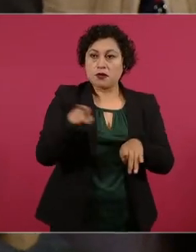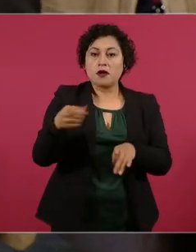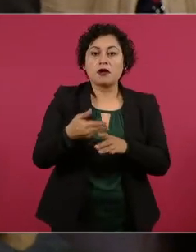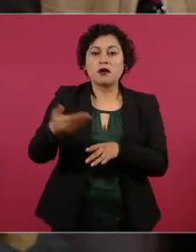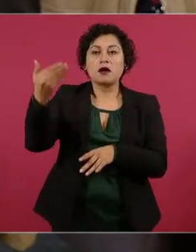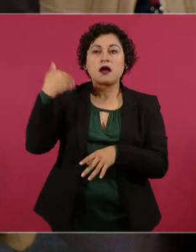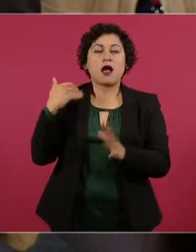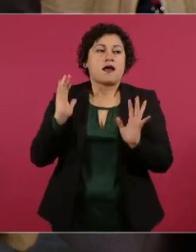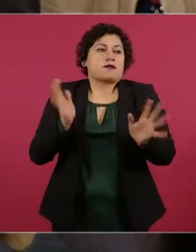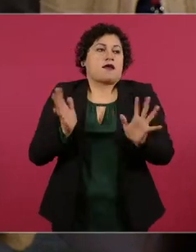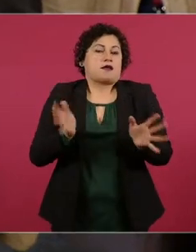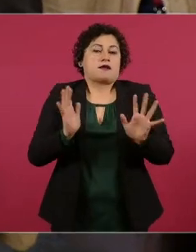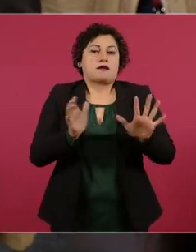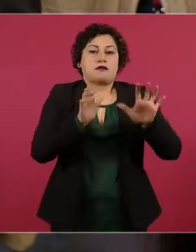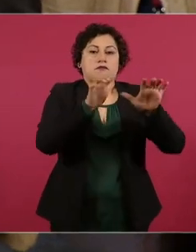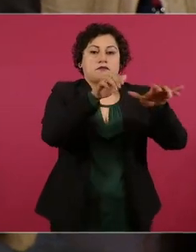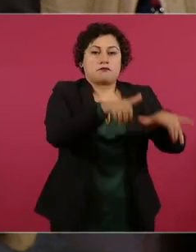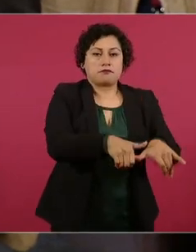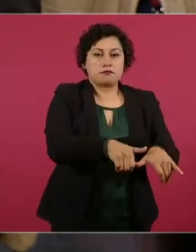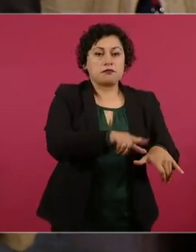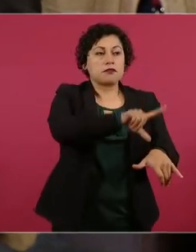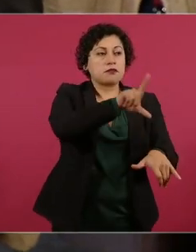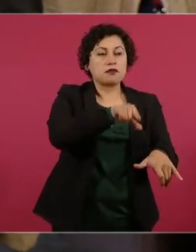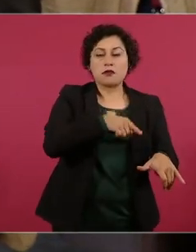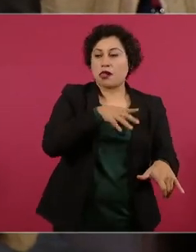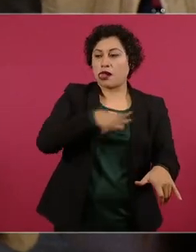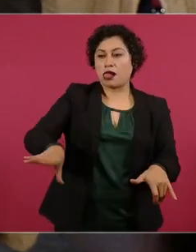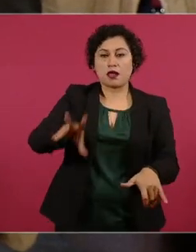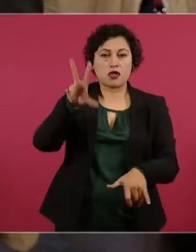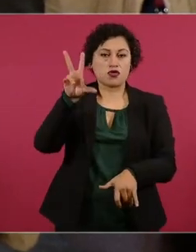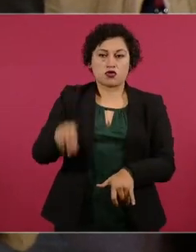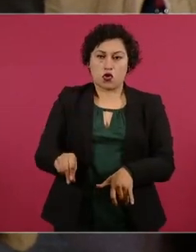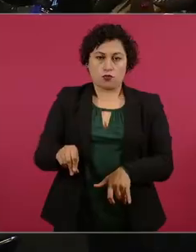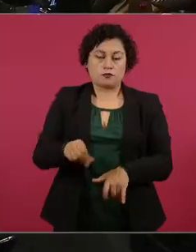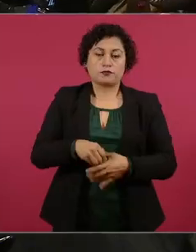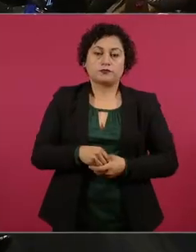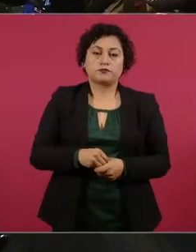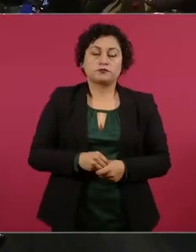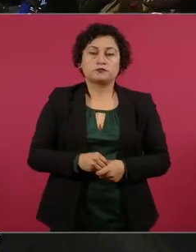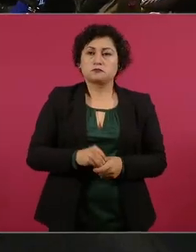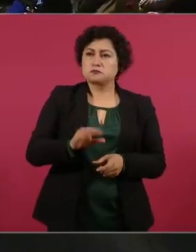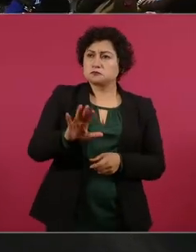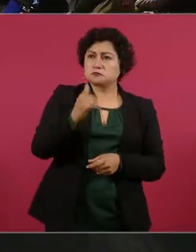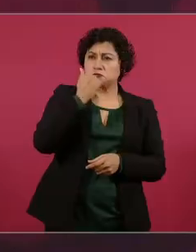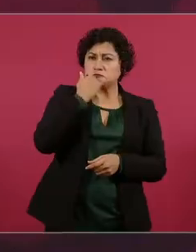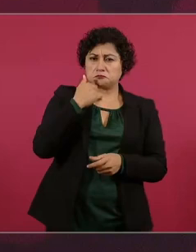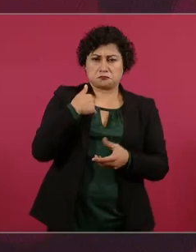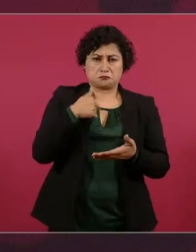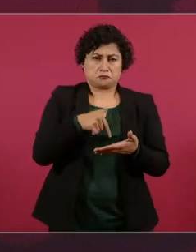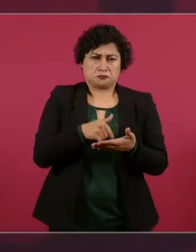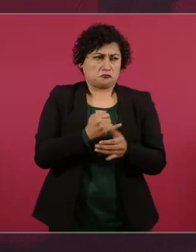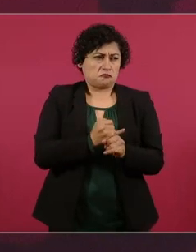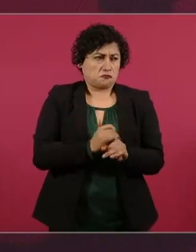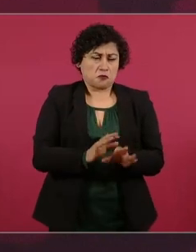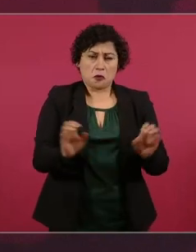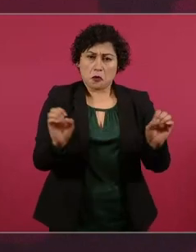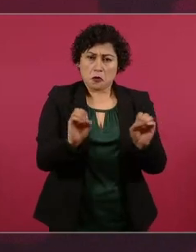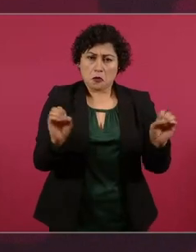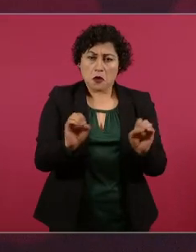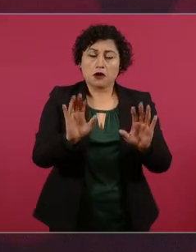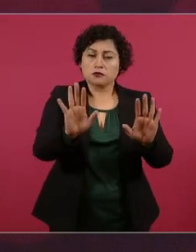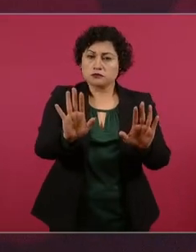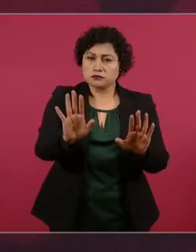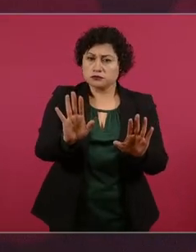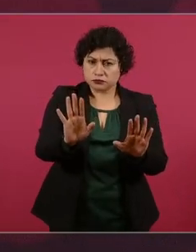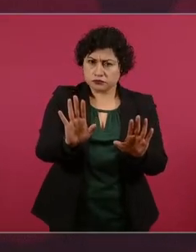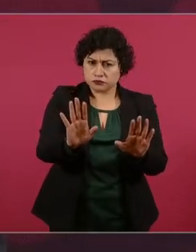su reapertura, pero lamentablemente no las quisieron recontratar. No tengo información, pero lo vamos a ver. No